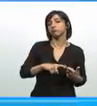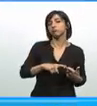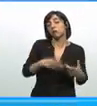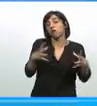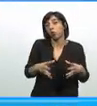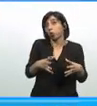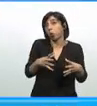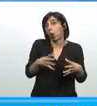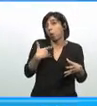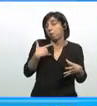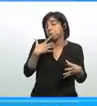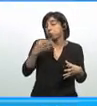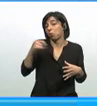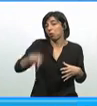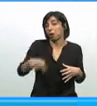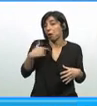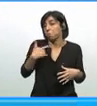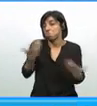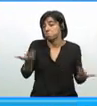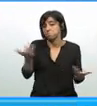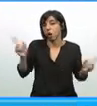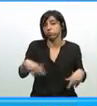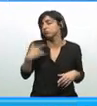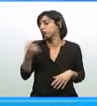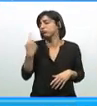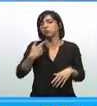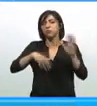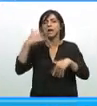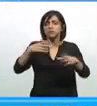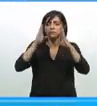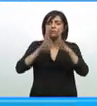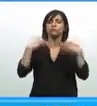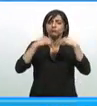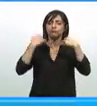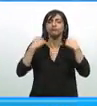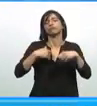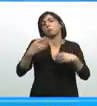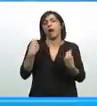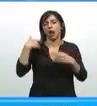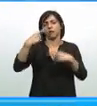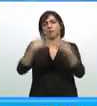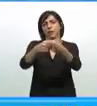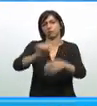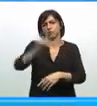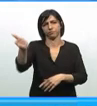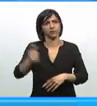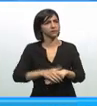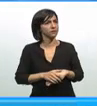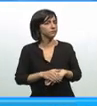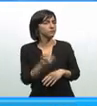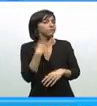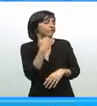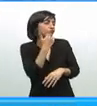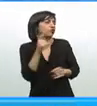llegar, pero bueno, nada, nosotros tenemos que pensar en seguir mejorando, entrenando y ganar la cantidad de partidos más posible. No sé, eso creo que se tiene que ver después que se termine